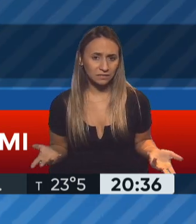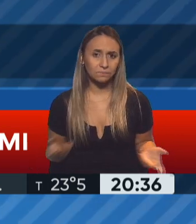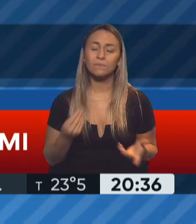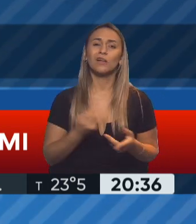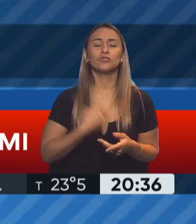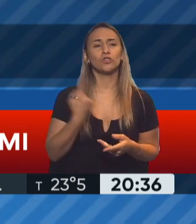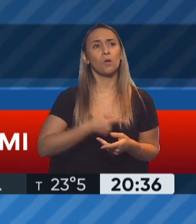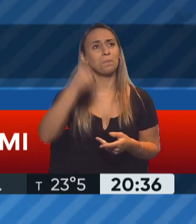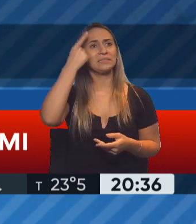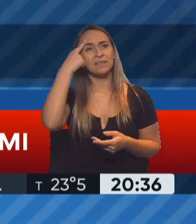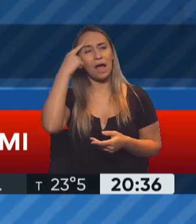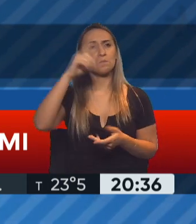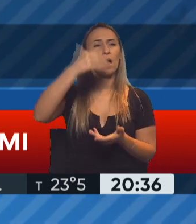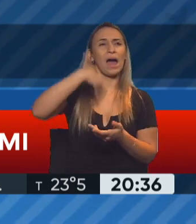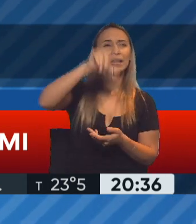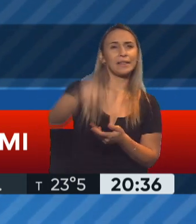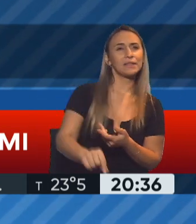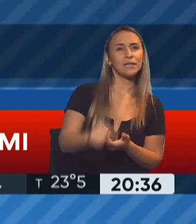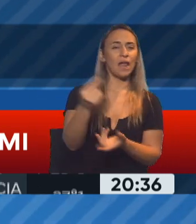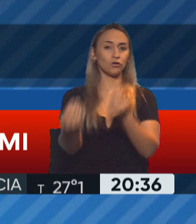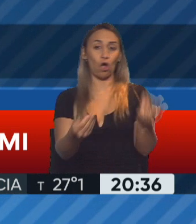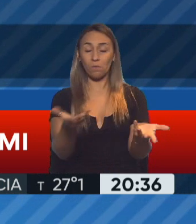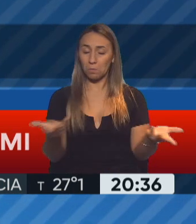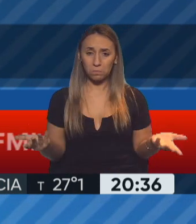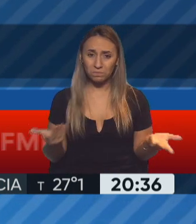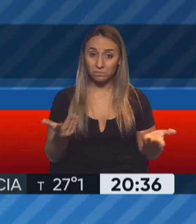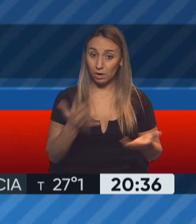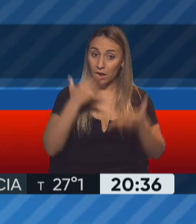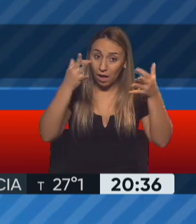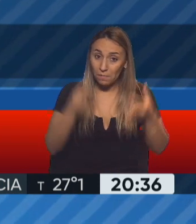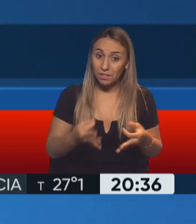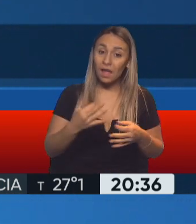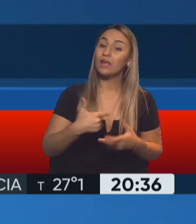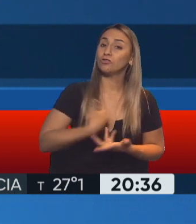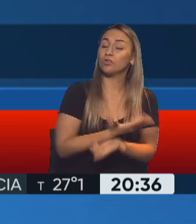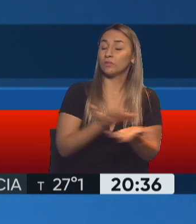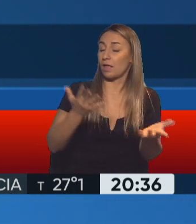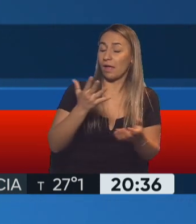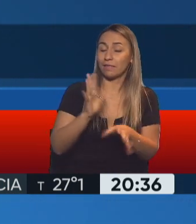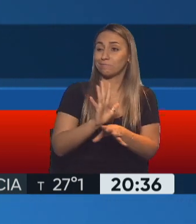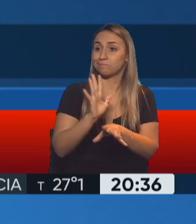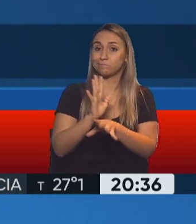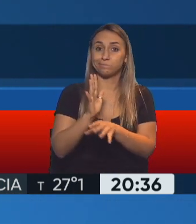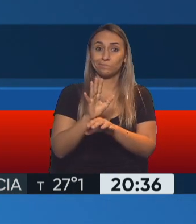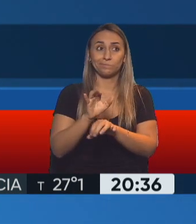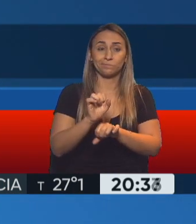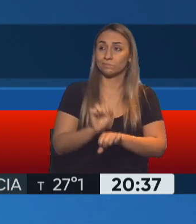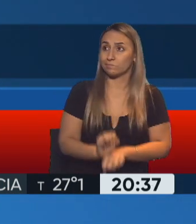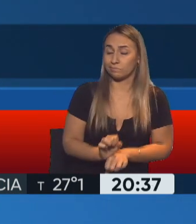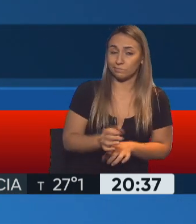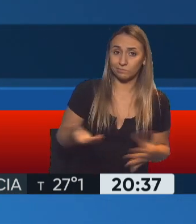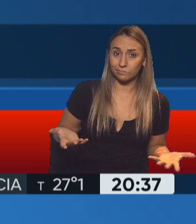podía pagar no se capitalizó el estado se dilapidó de una gran oportunidad para todos los argentinos de siempre lo comparo con una situación de